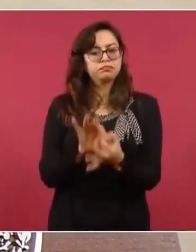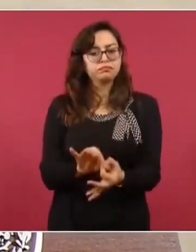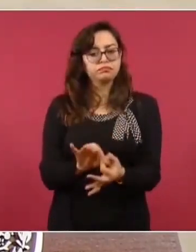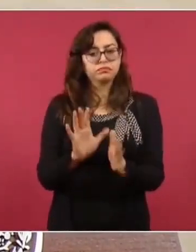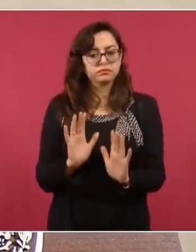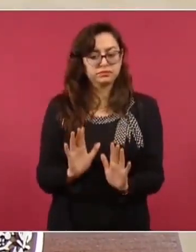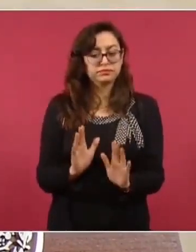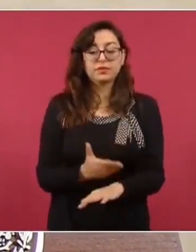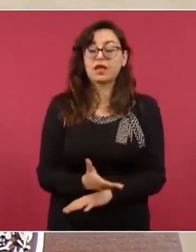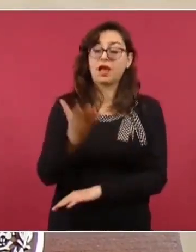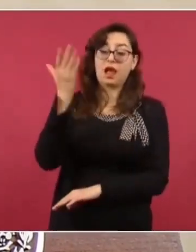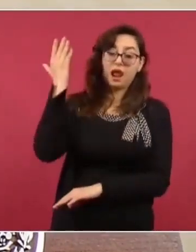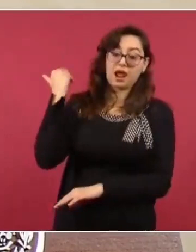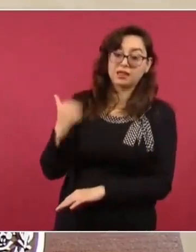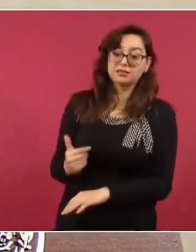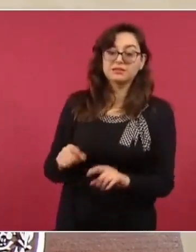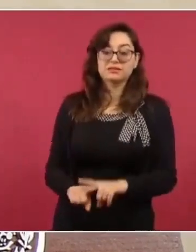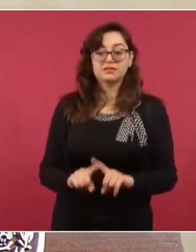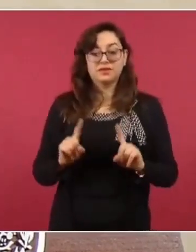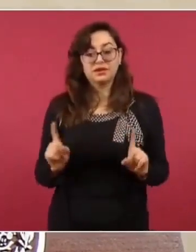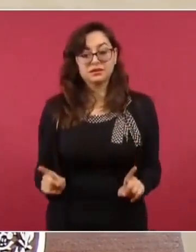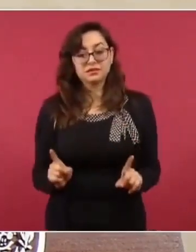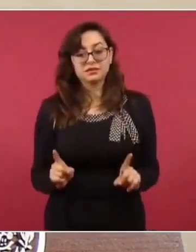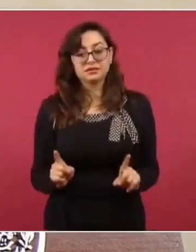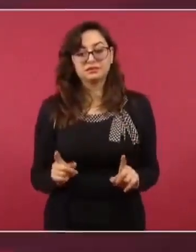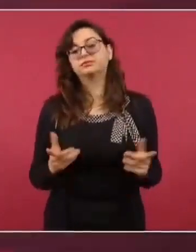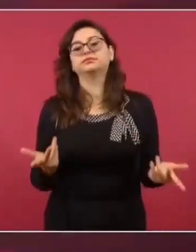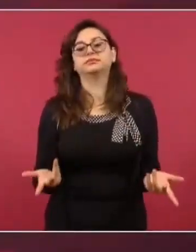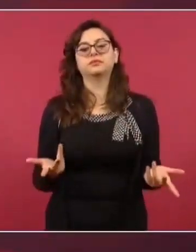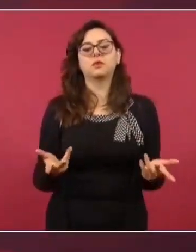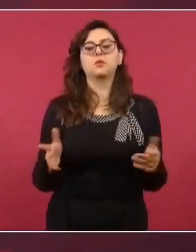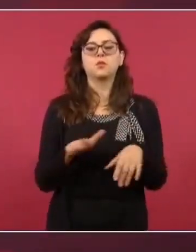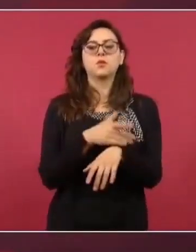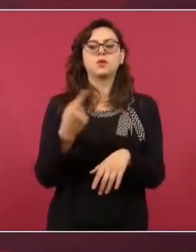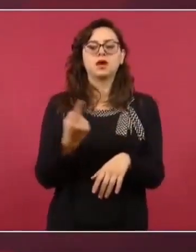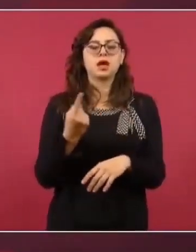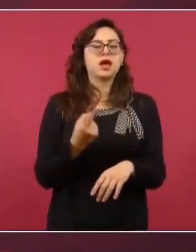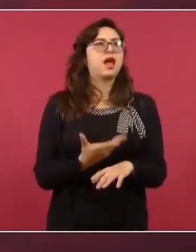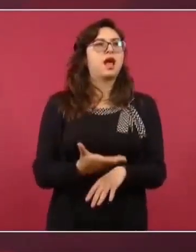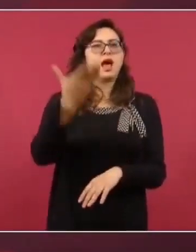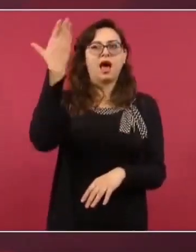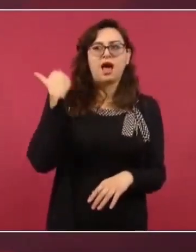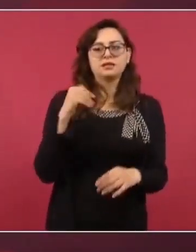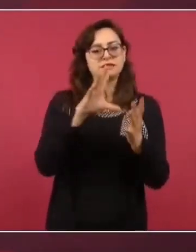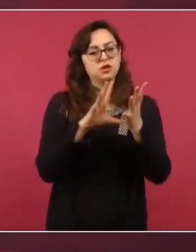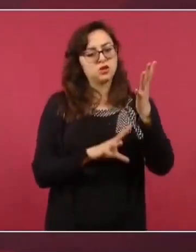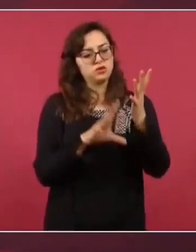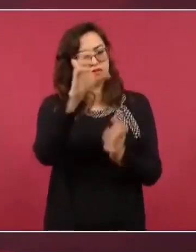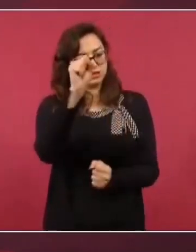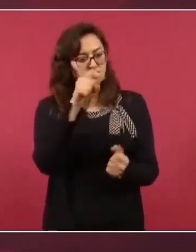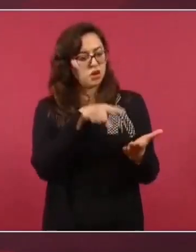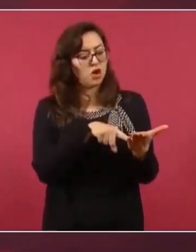Siempre lo he estado diciendo. Se respetaba la Constitución en la forma, pero se violaba